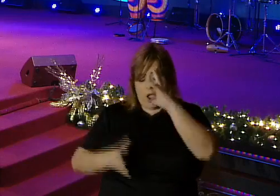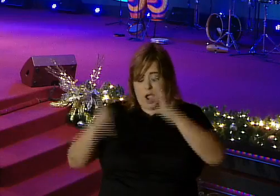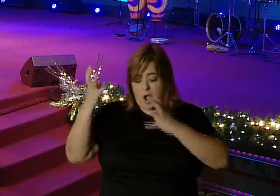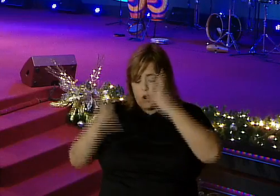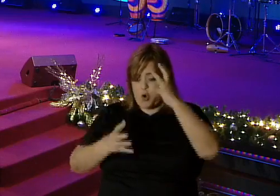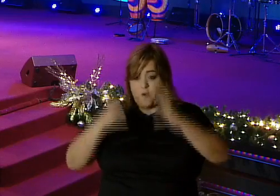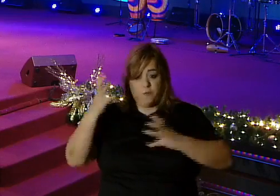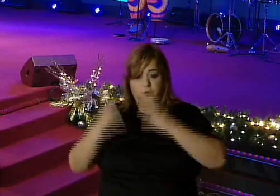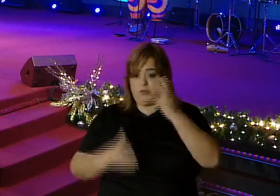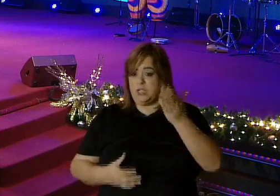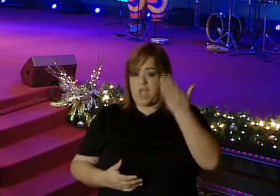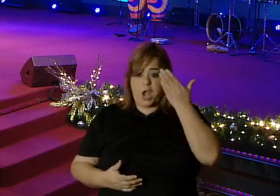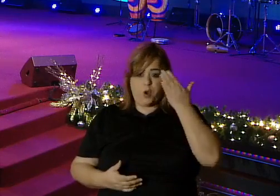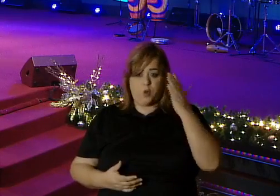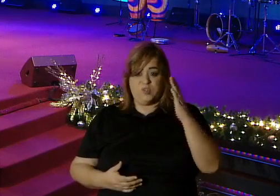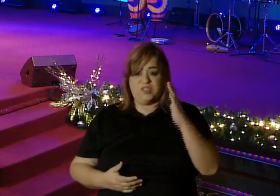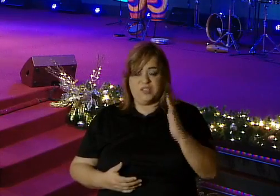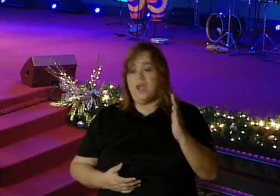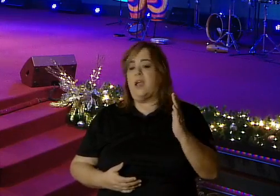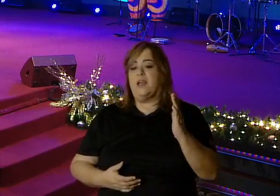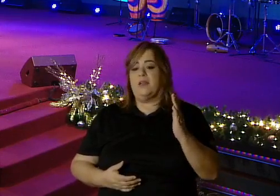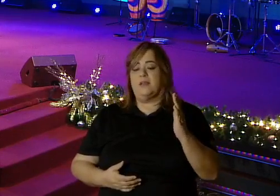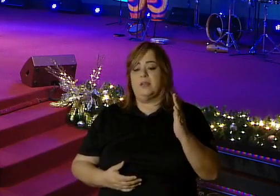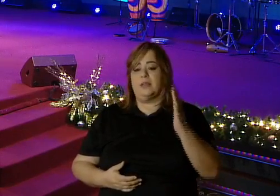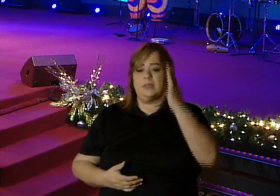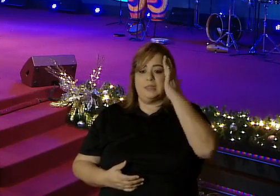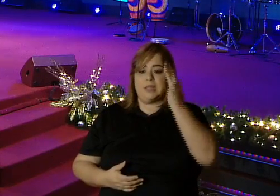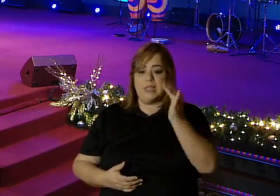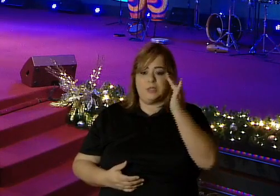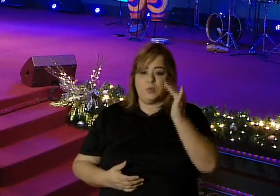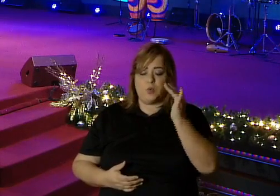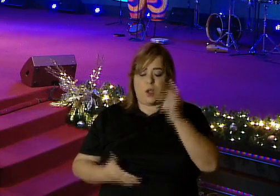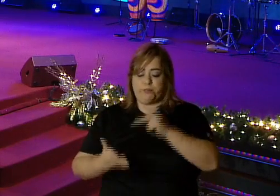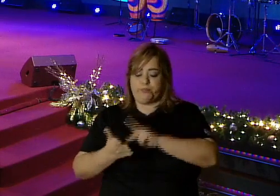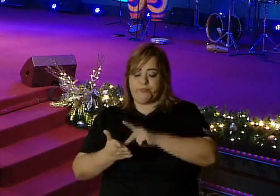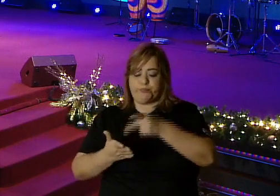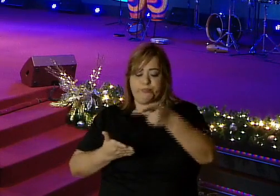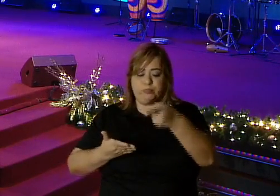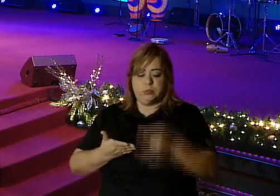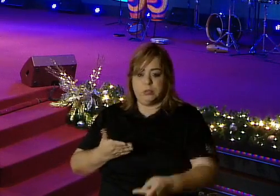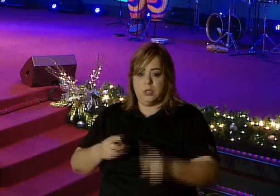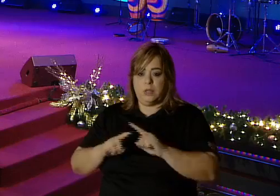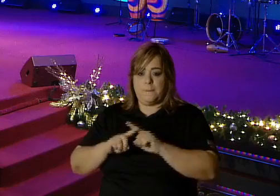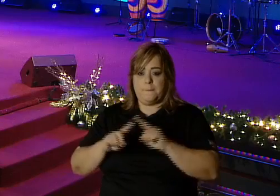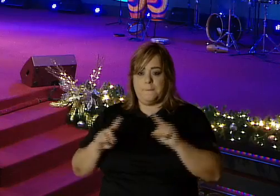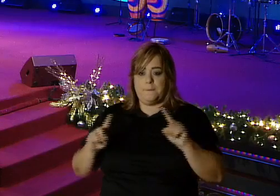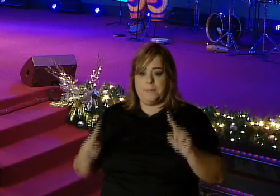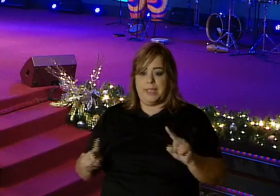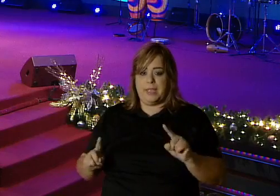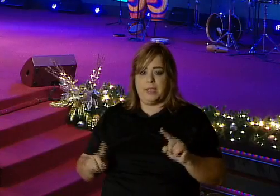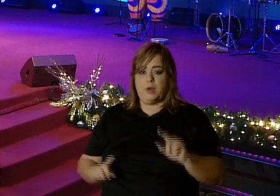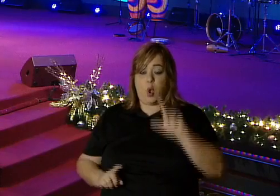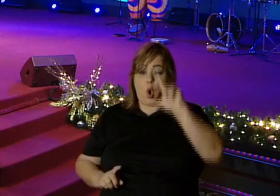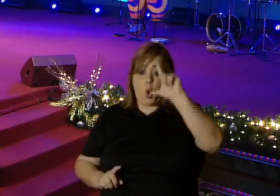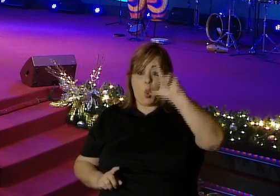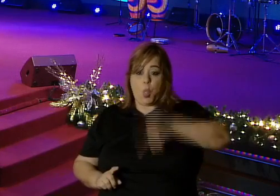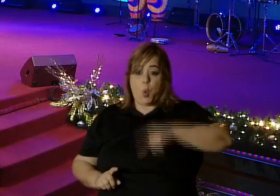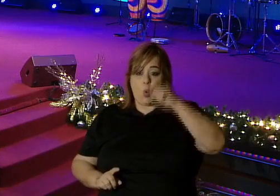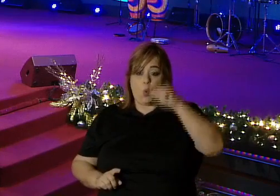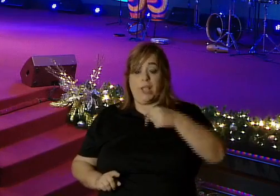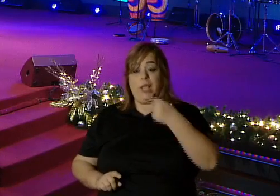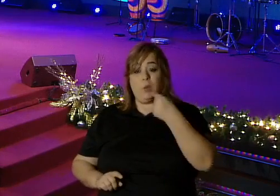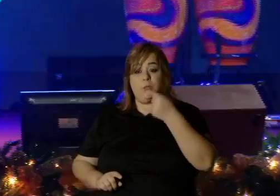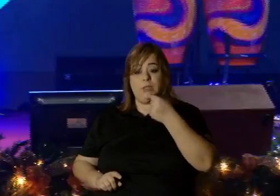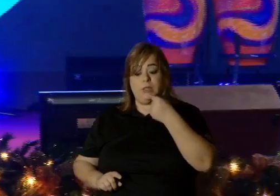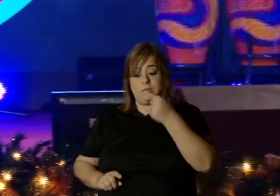esto, les dijo después, nuestro amigo Lázaro duerme, mas voy a despertarle. ¿Para dónde iba él?